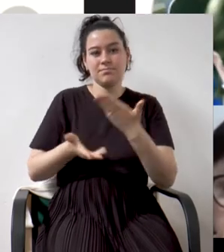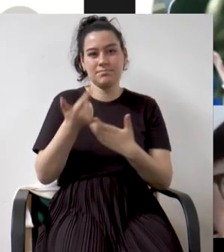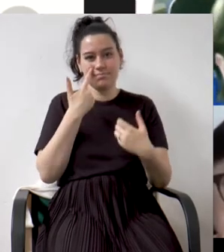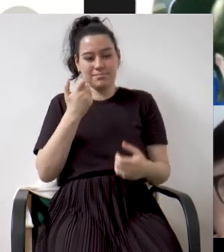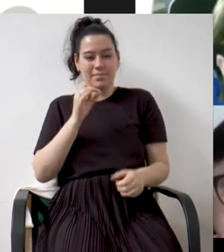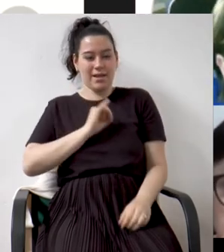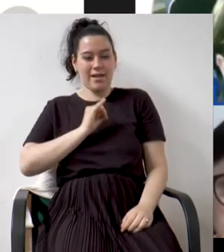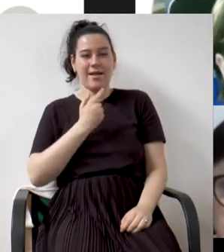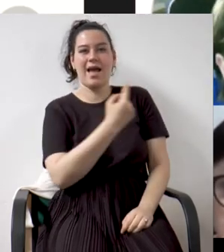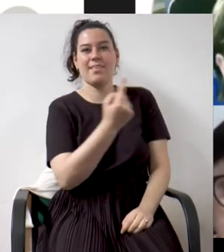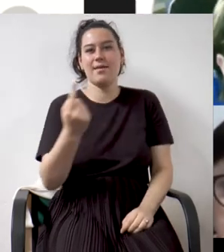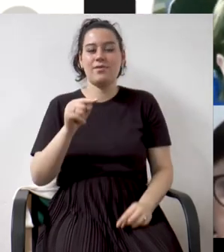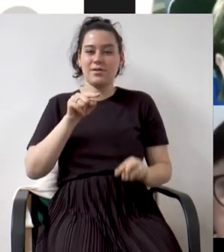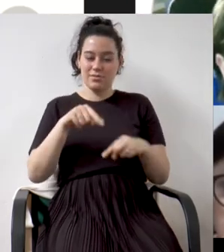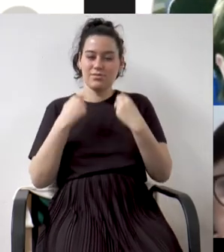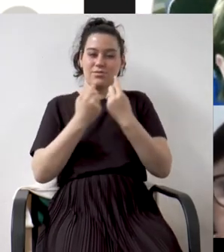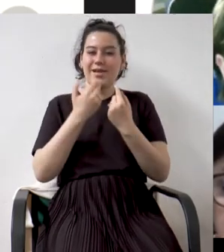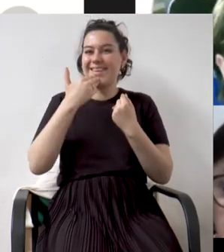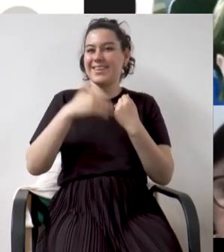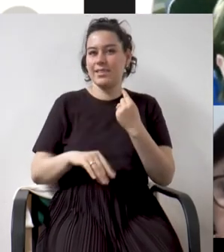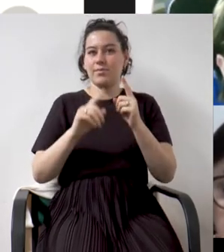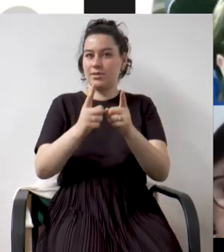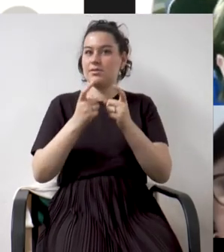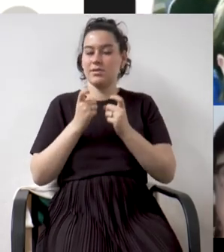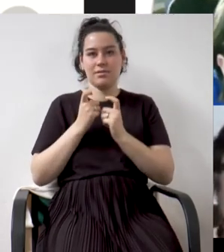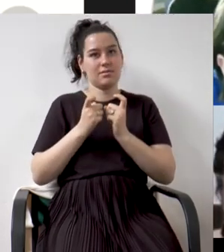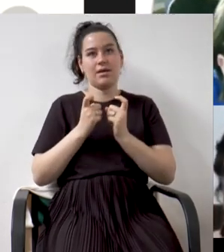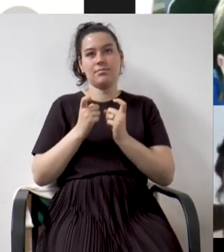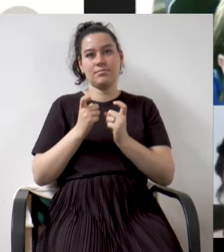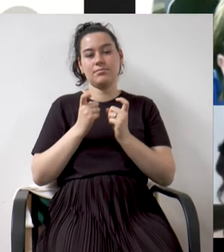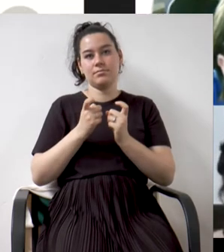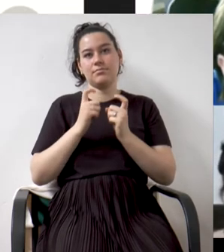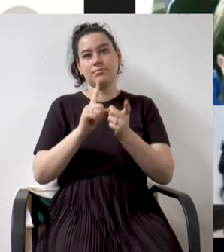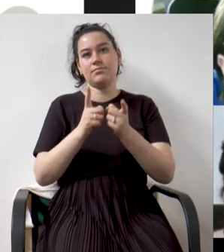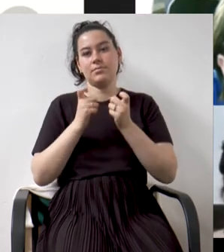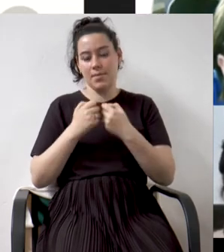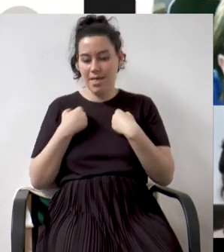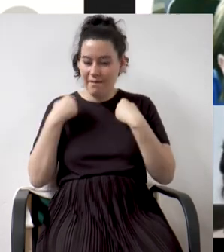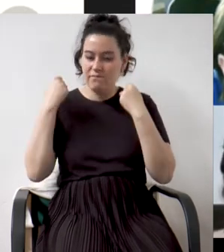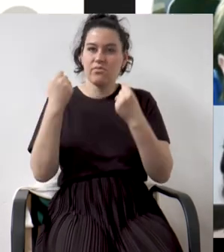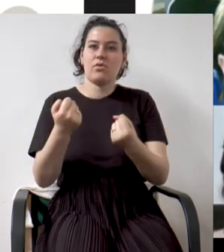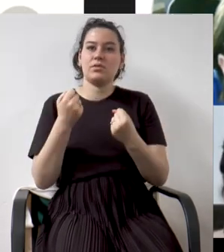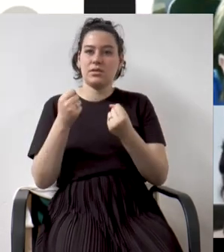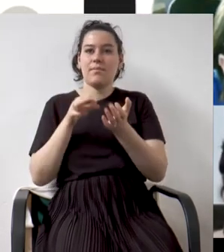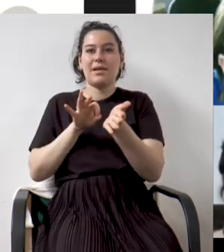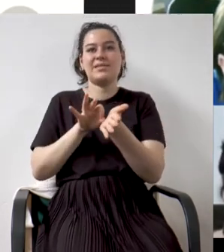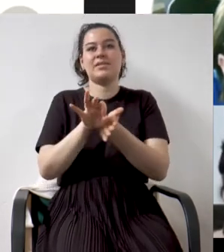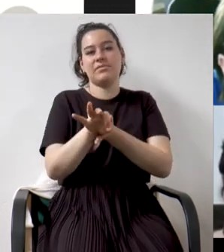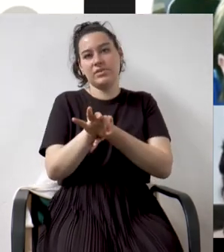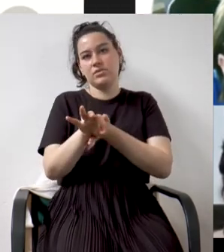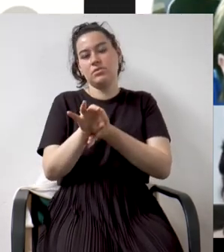que es parte de lo que entendemos que en el CURE es necesario ir construyendo también para fortalecerlo como servicio